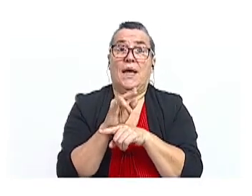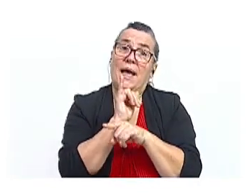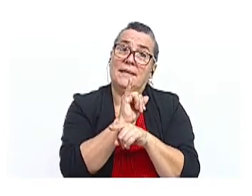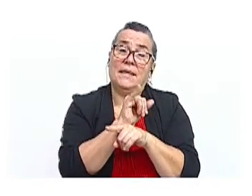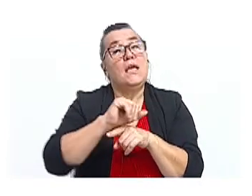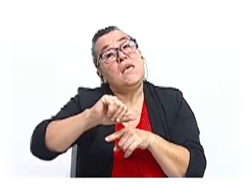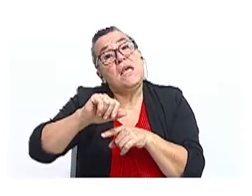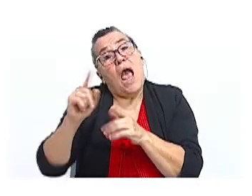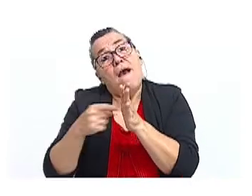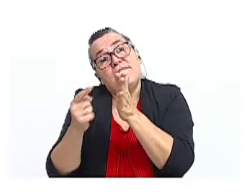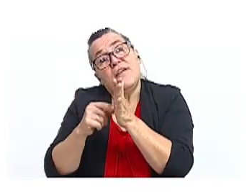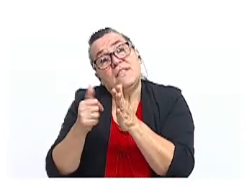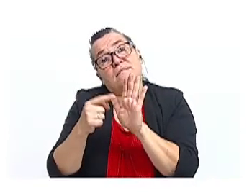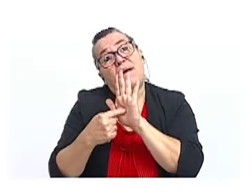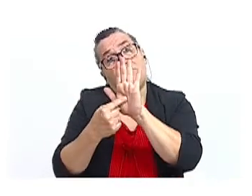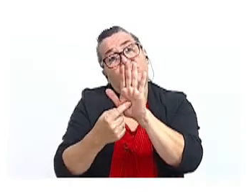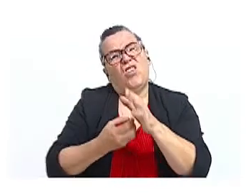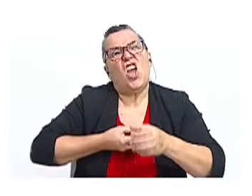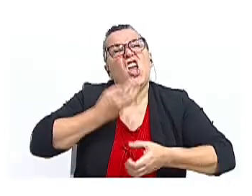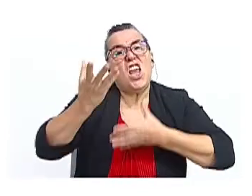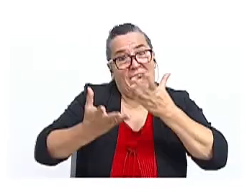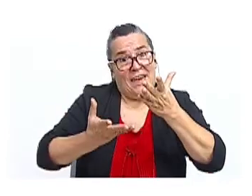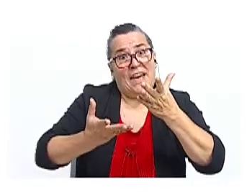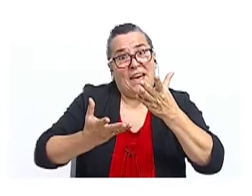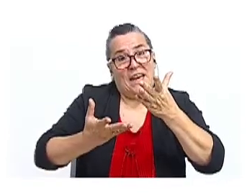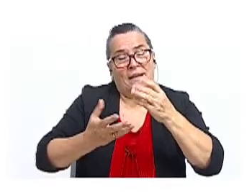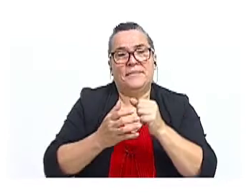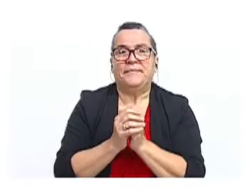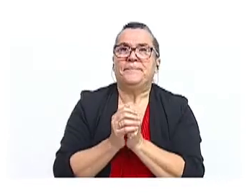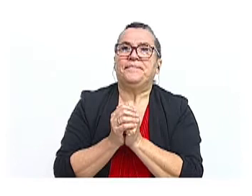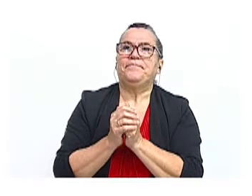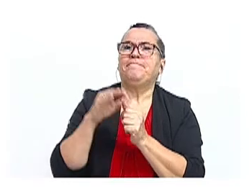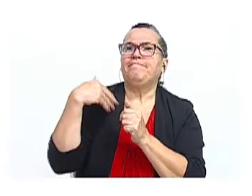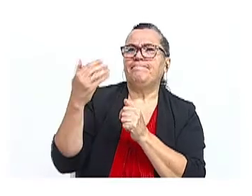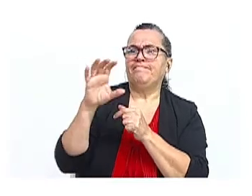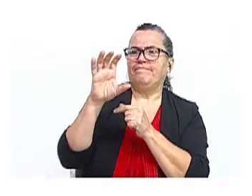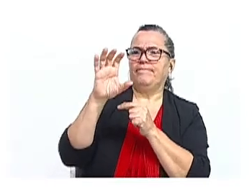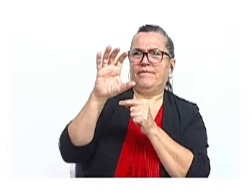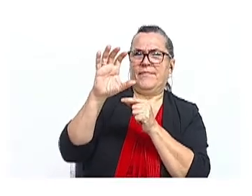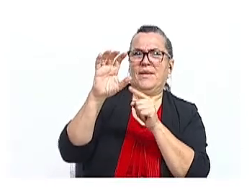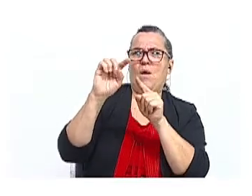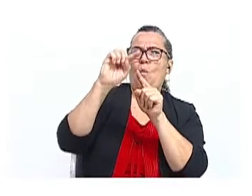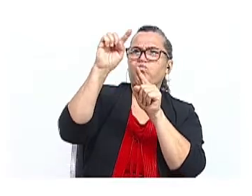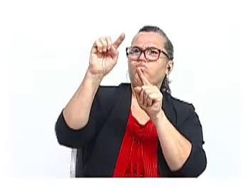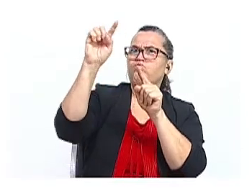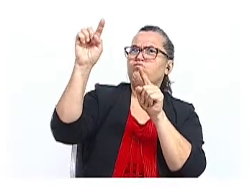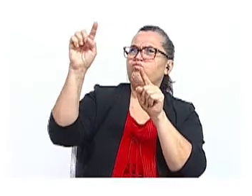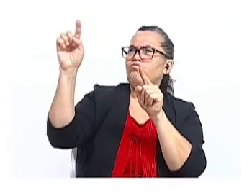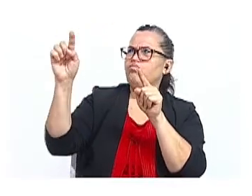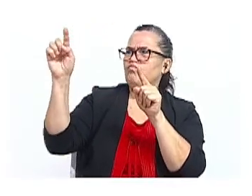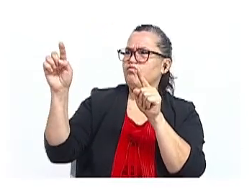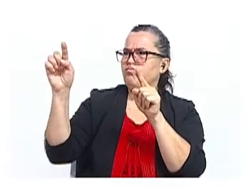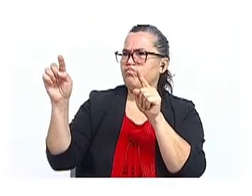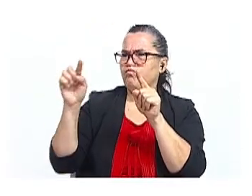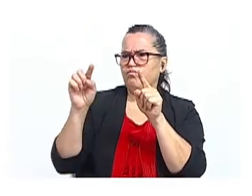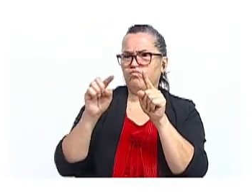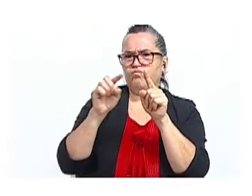en ocasiones para indicar gritos. Tenemos también las burbujas en forma de círculos